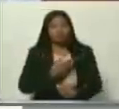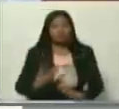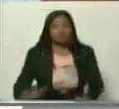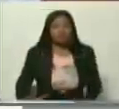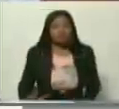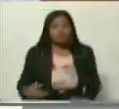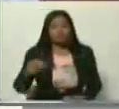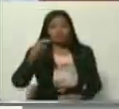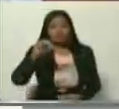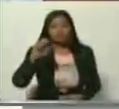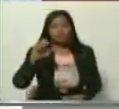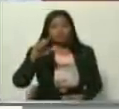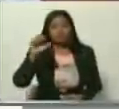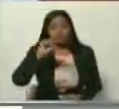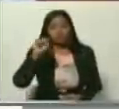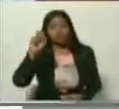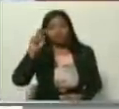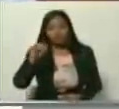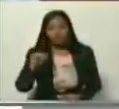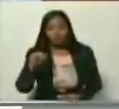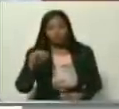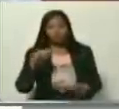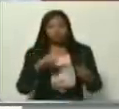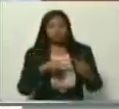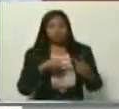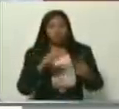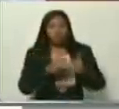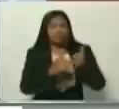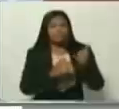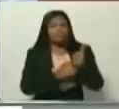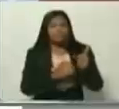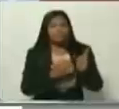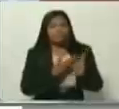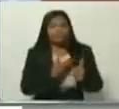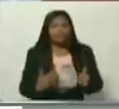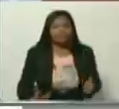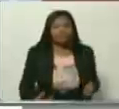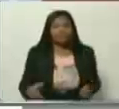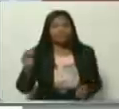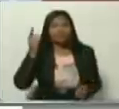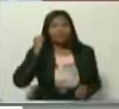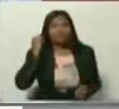Nelson Peña, y la vicepresidenta,